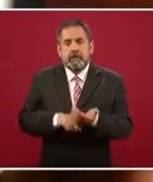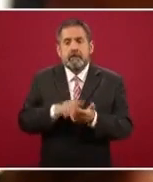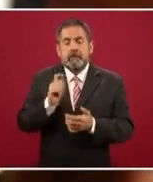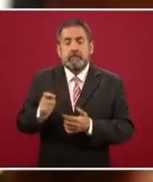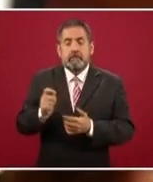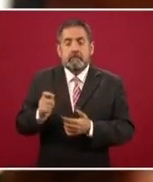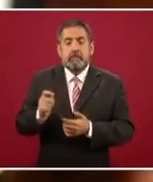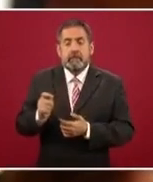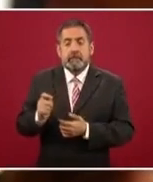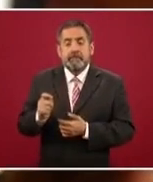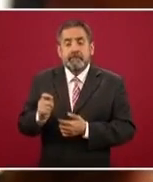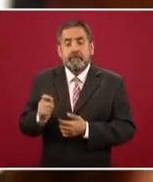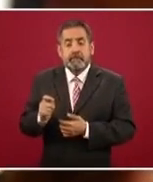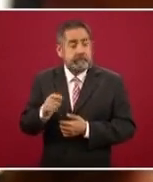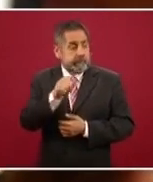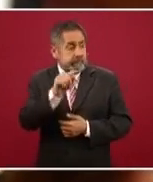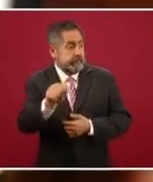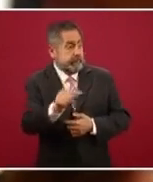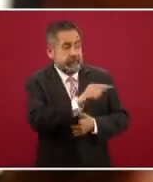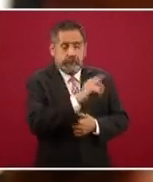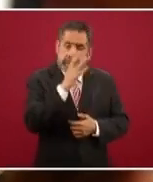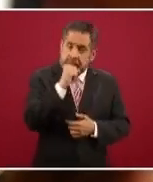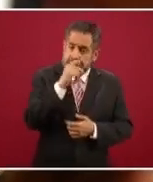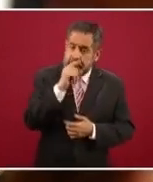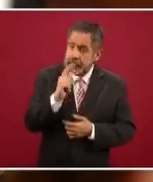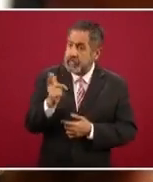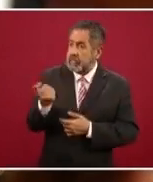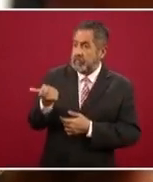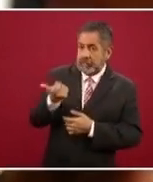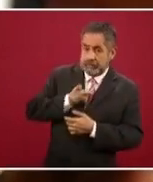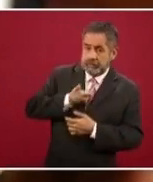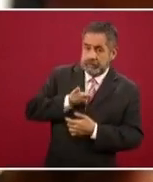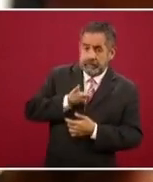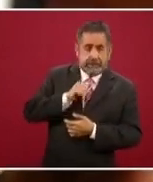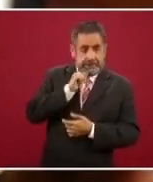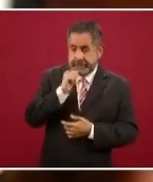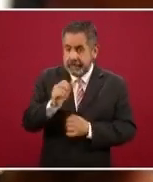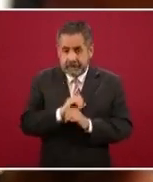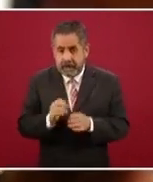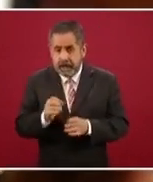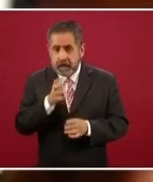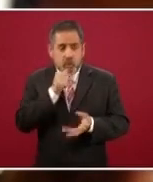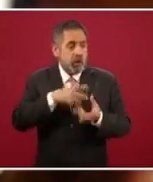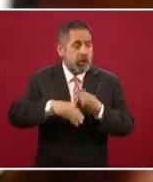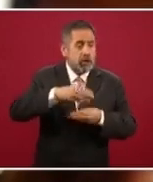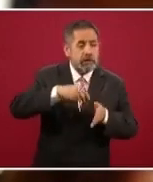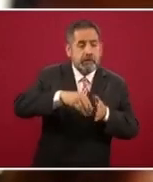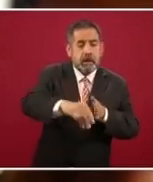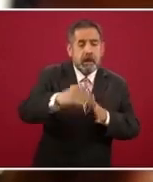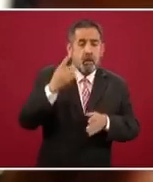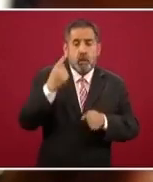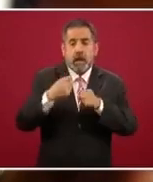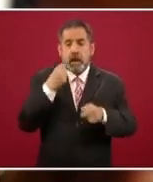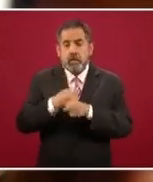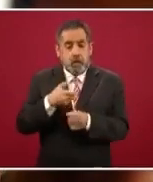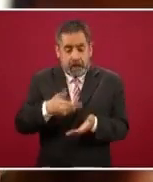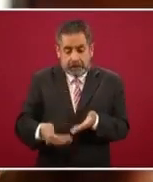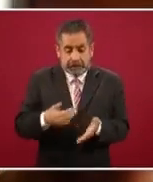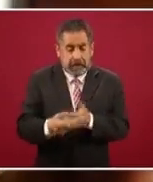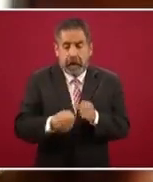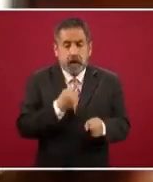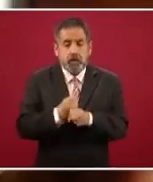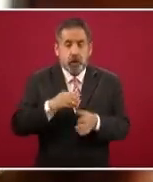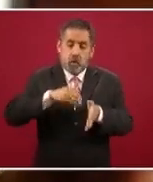asunto, ya que los productores no han recibido su pago y no pudieron sembrar el año pasado, no cosecharán este